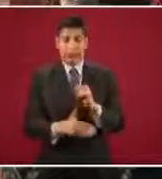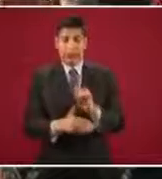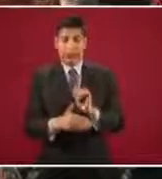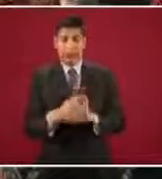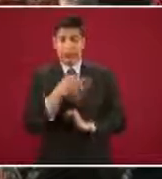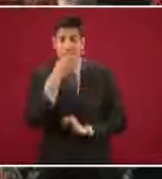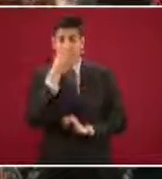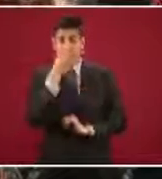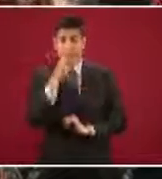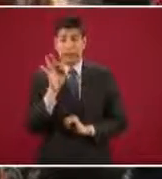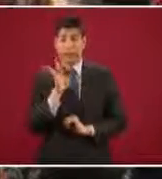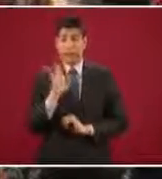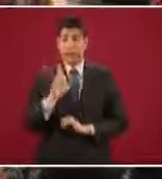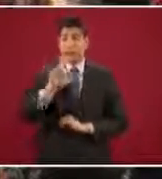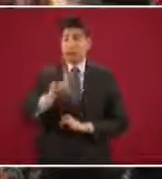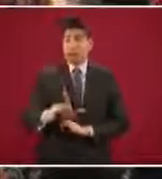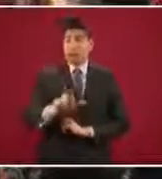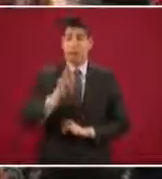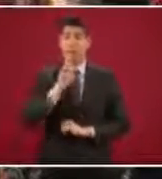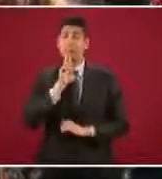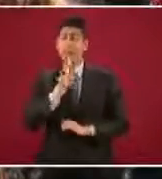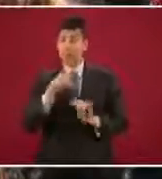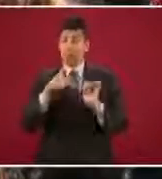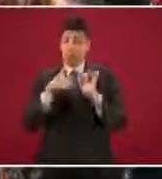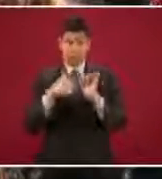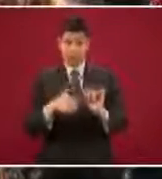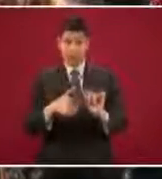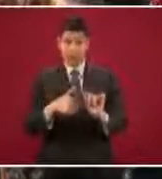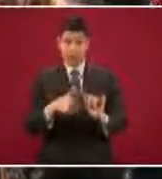Pues va a quedar para el lunes. Gracias, presidente.